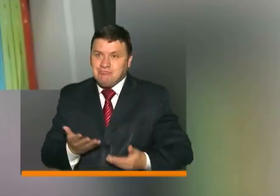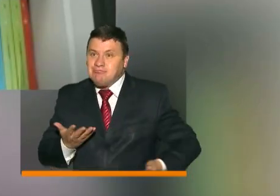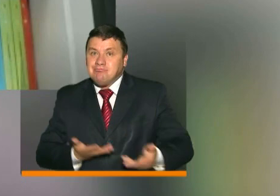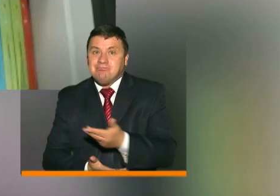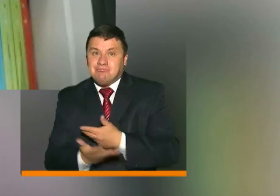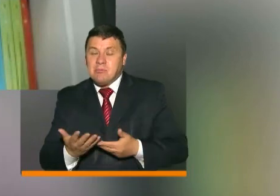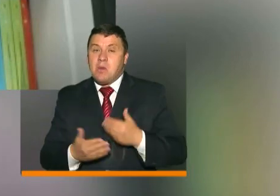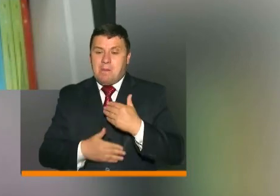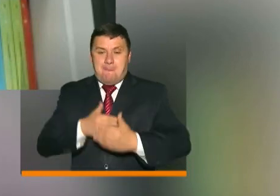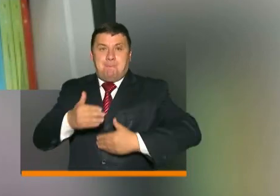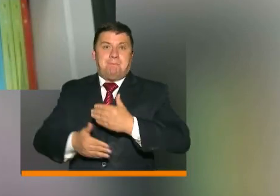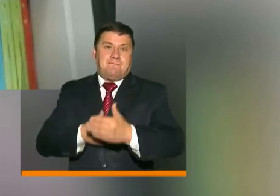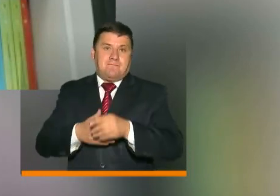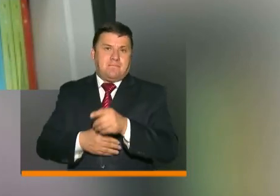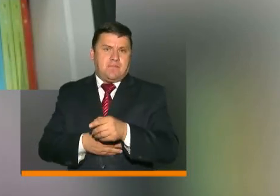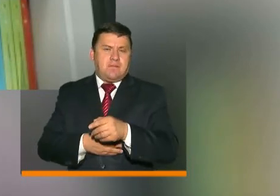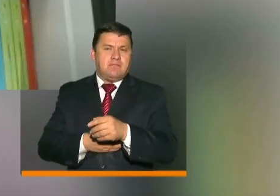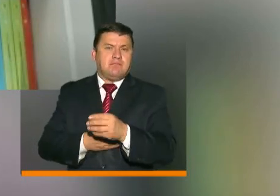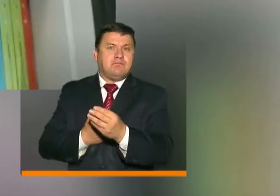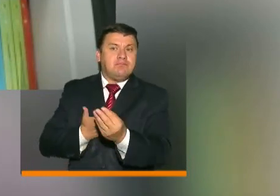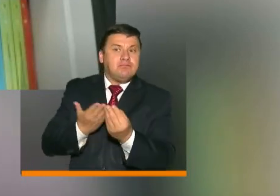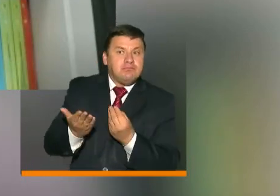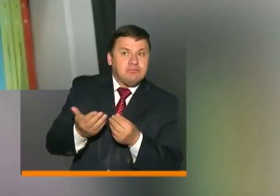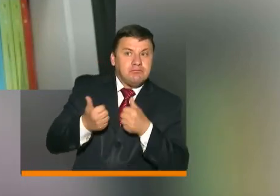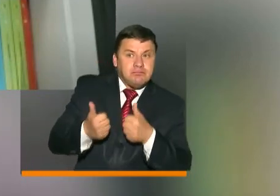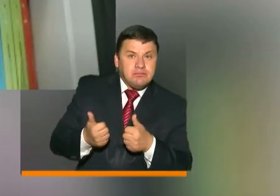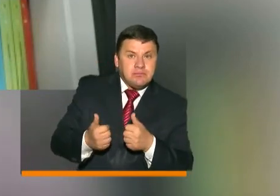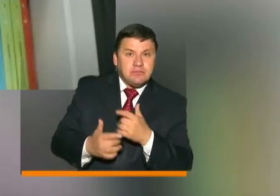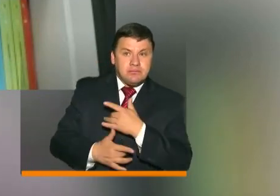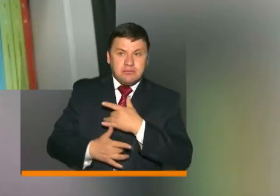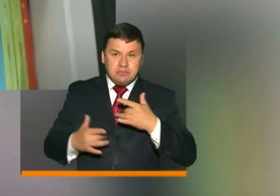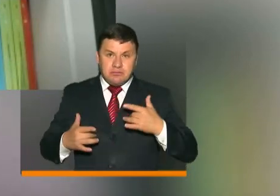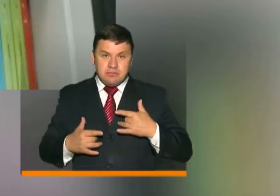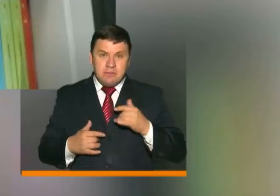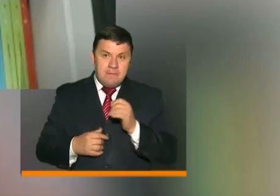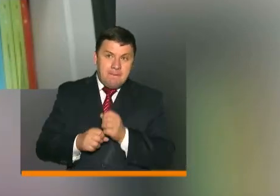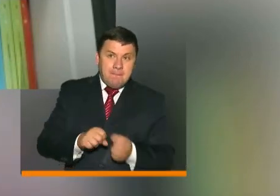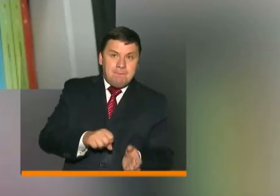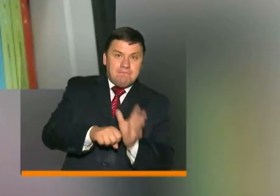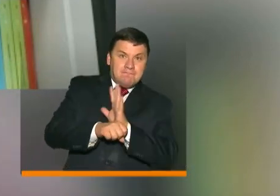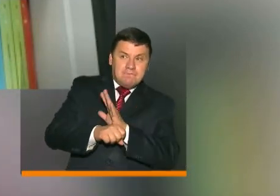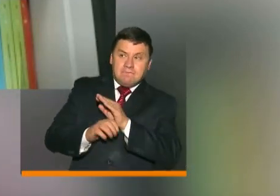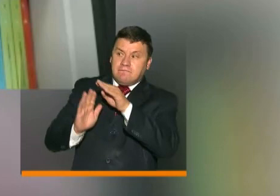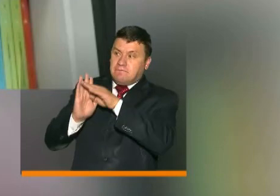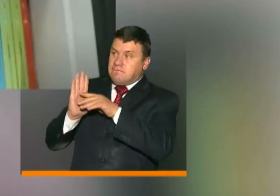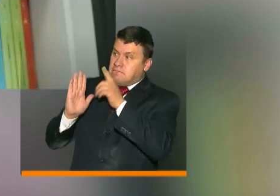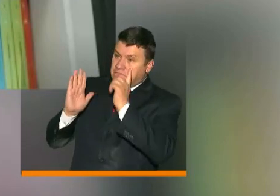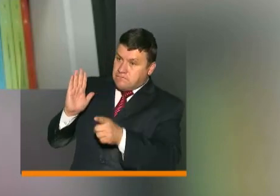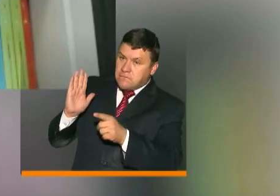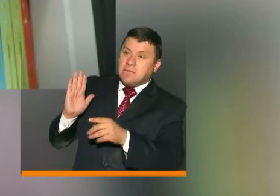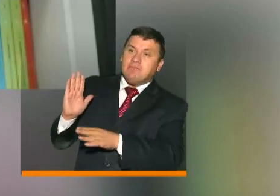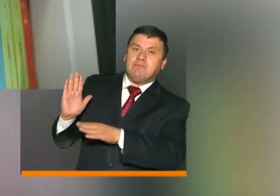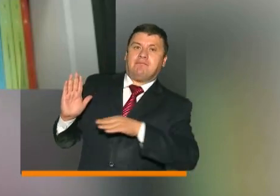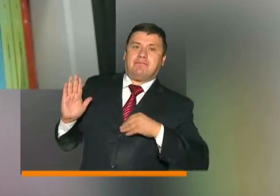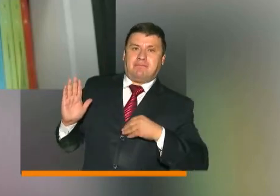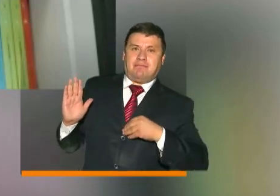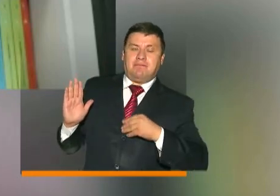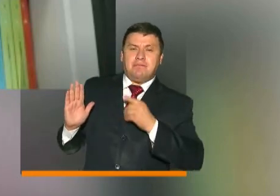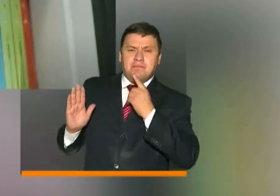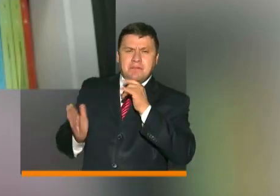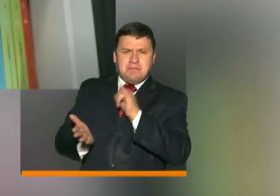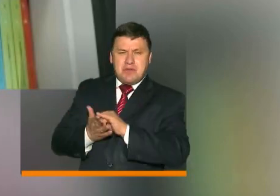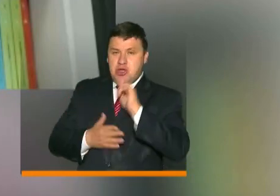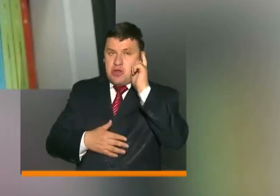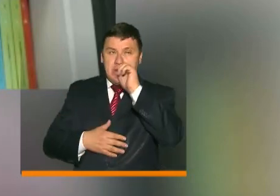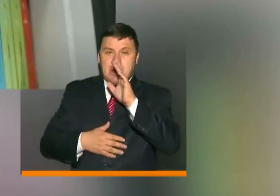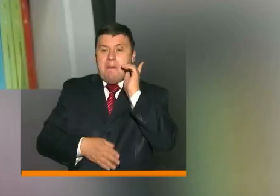alternancia que se dará cuando las condiciones sanitarias de la pandemia así lo determinen, como lo ha dicho el mismo